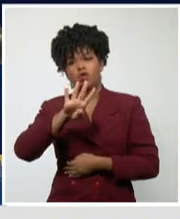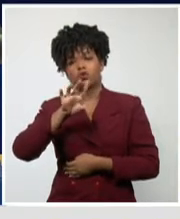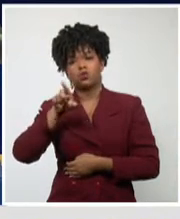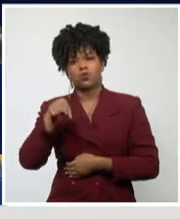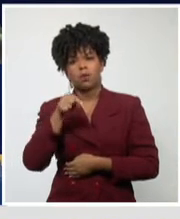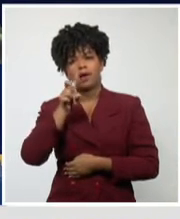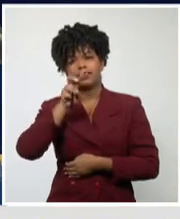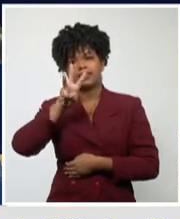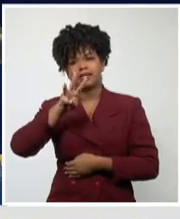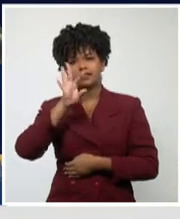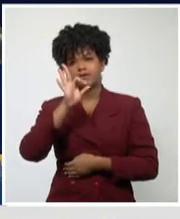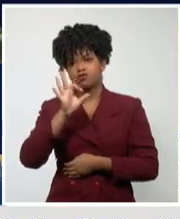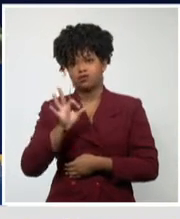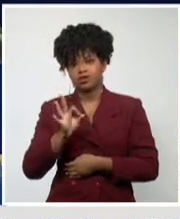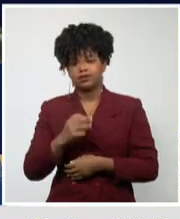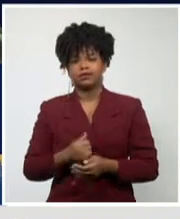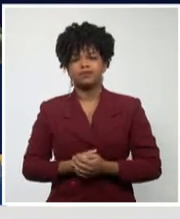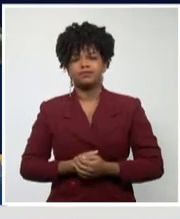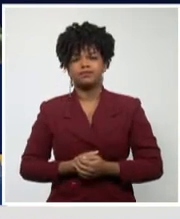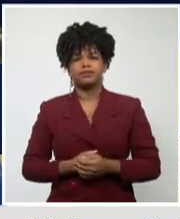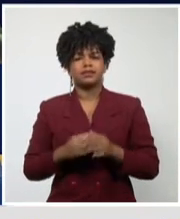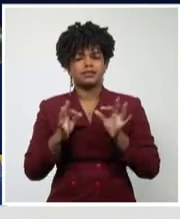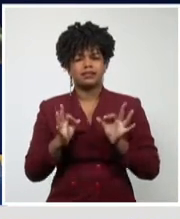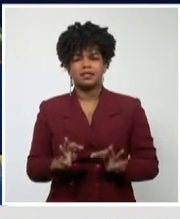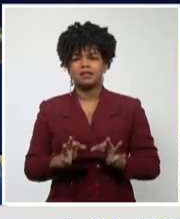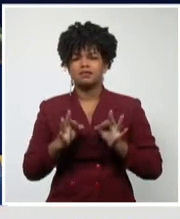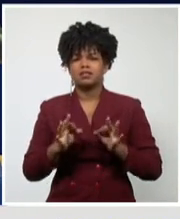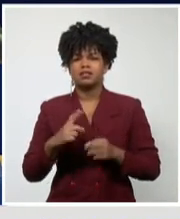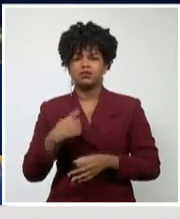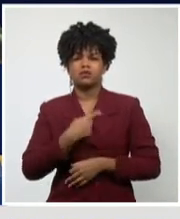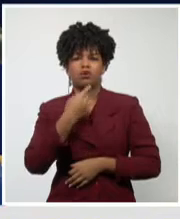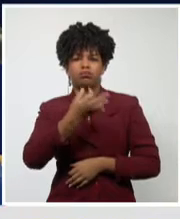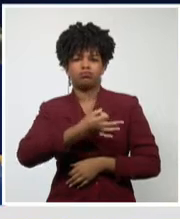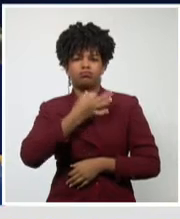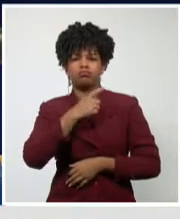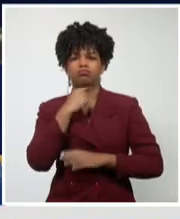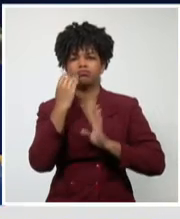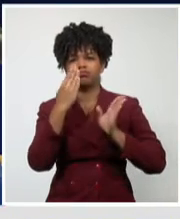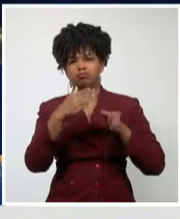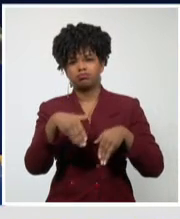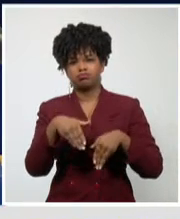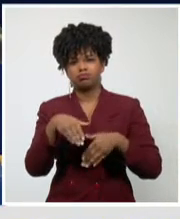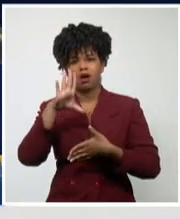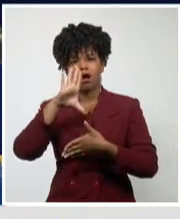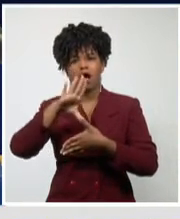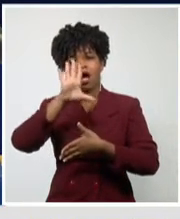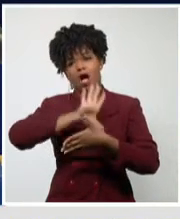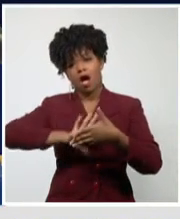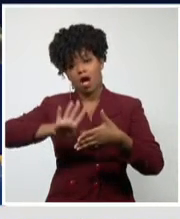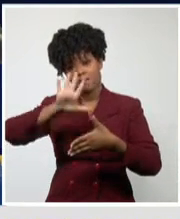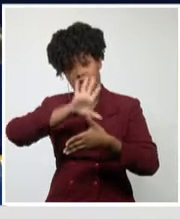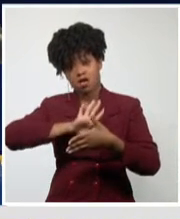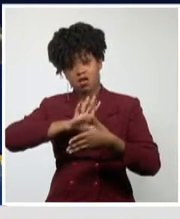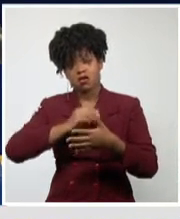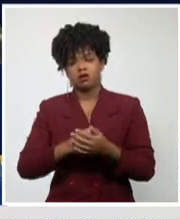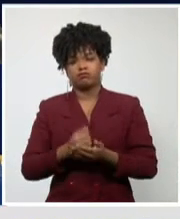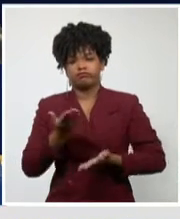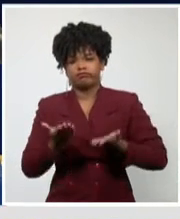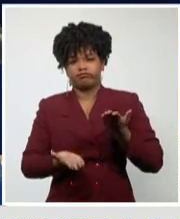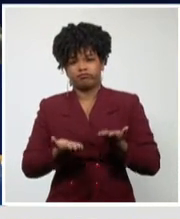4,13%. Y siempre nos referimos a la letalidad de la región de las Américas, que es con quien nos comparamos